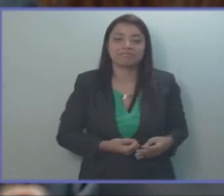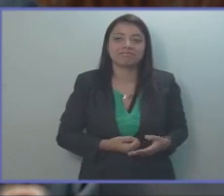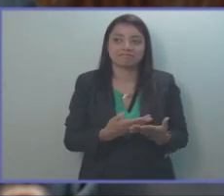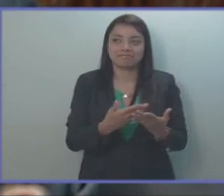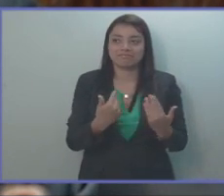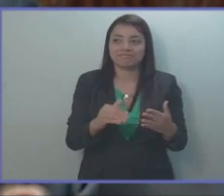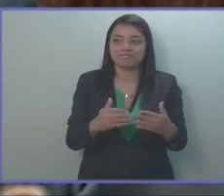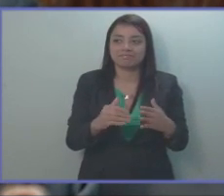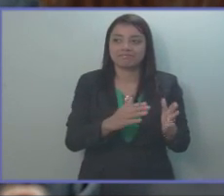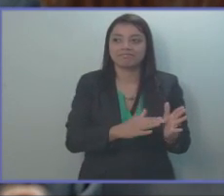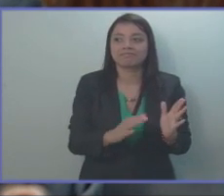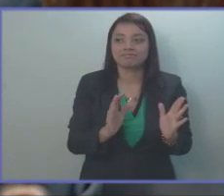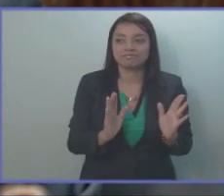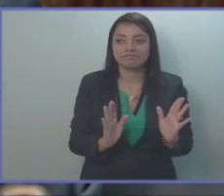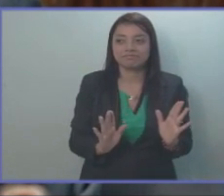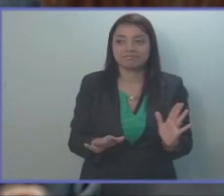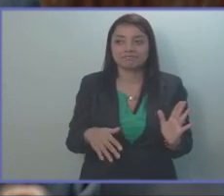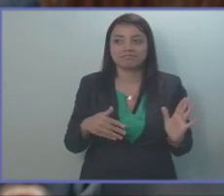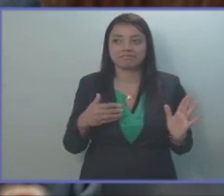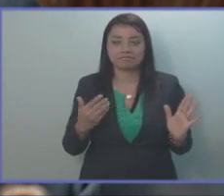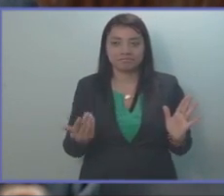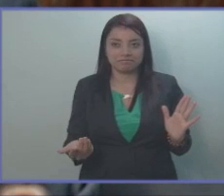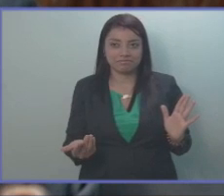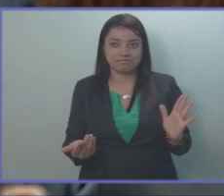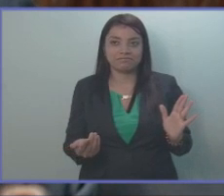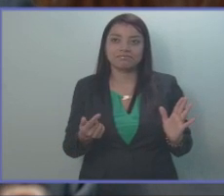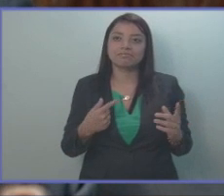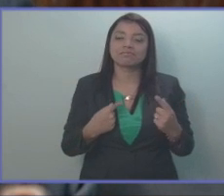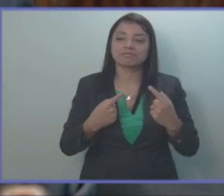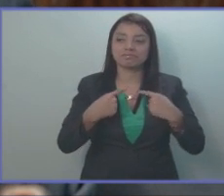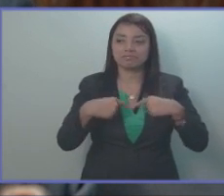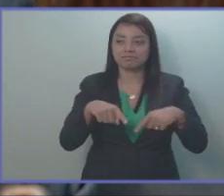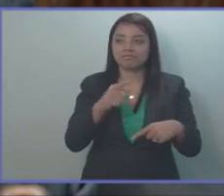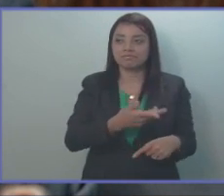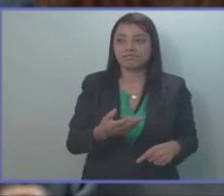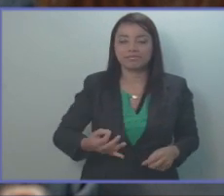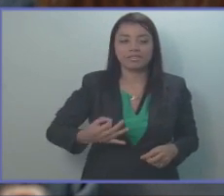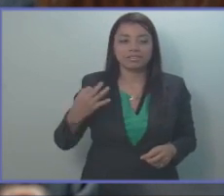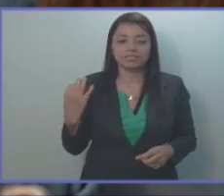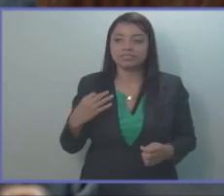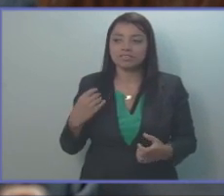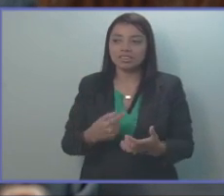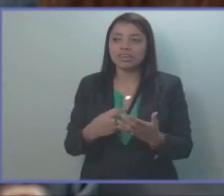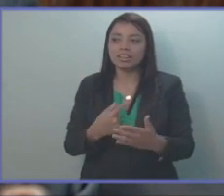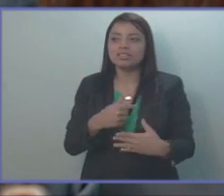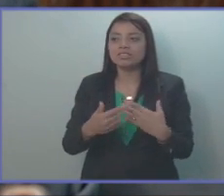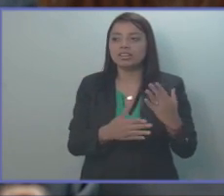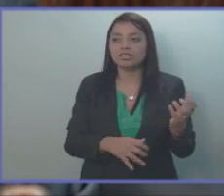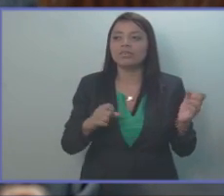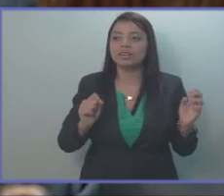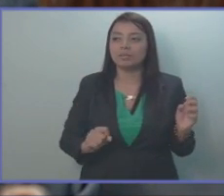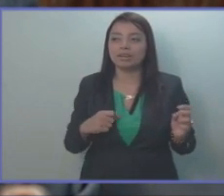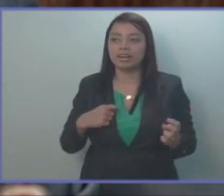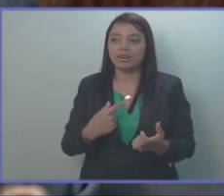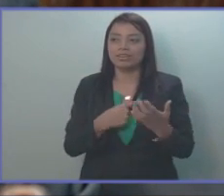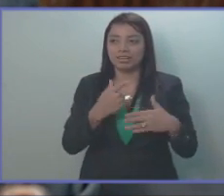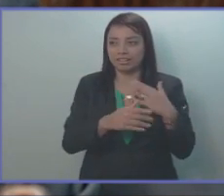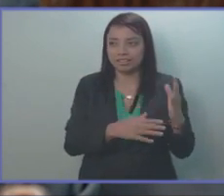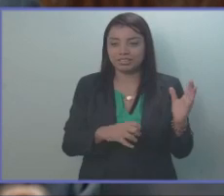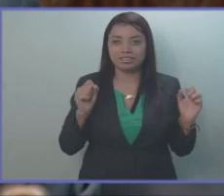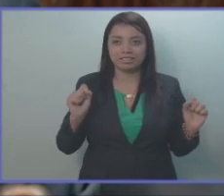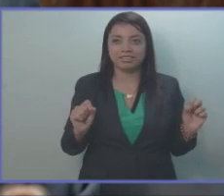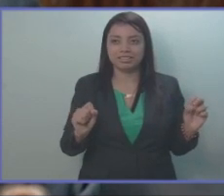interior de los centros, por lo que continúa siendo necesario contar con esta clase de medidas